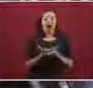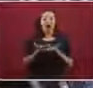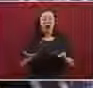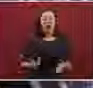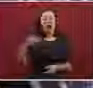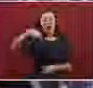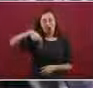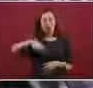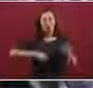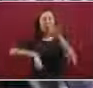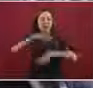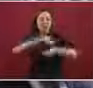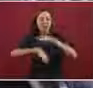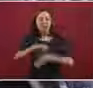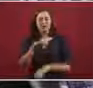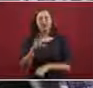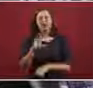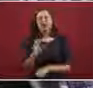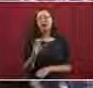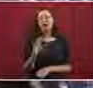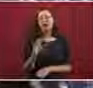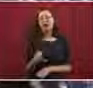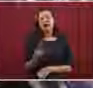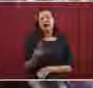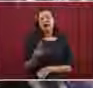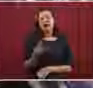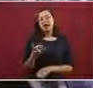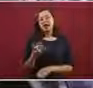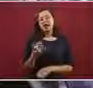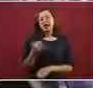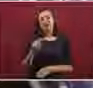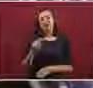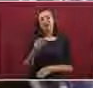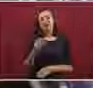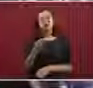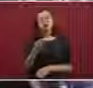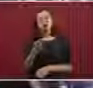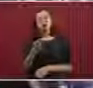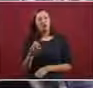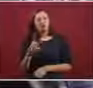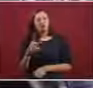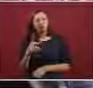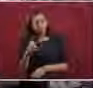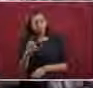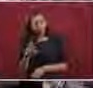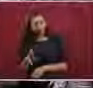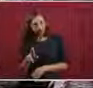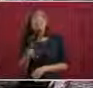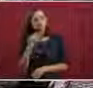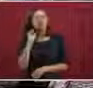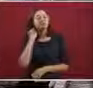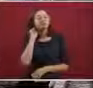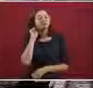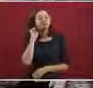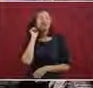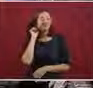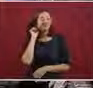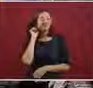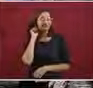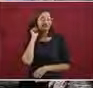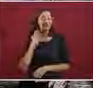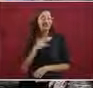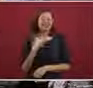Christopher Landau, a México. ¿Eso no aplica en ese sentido,